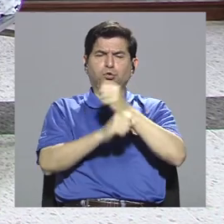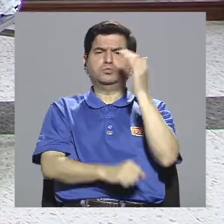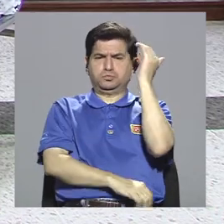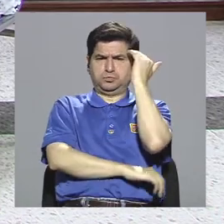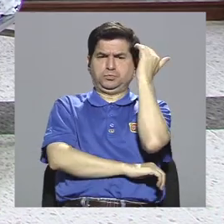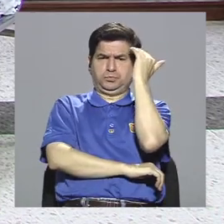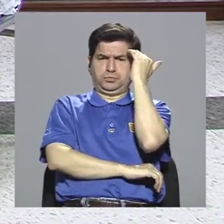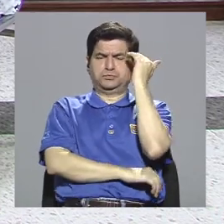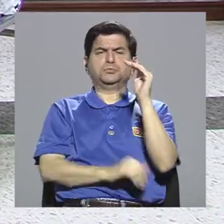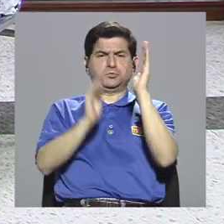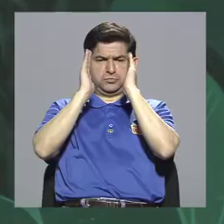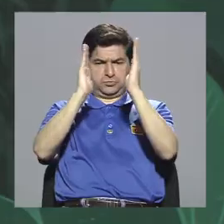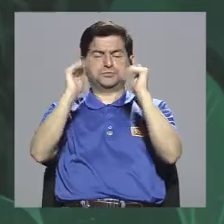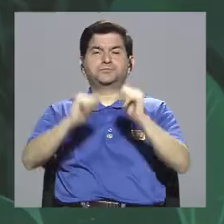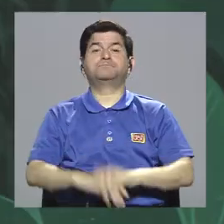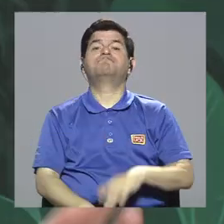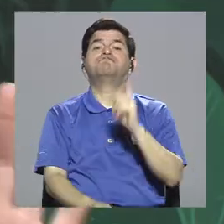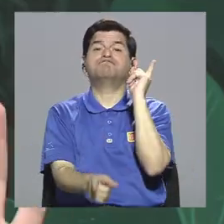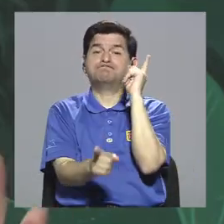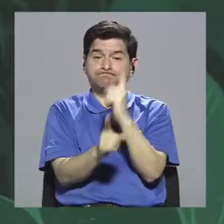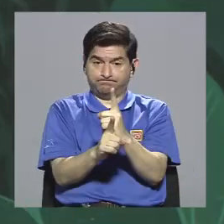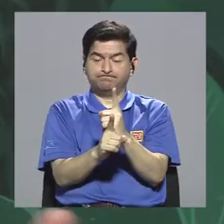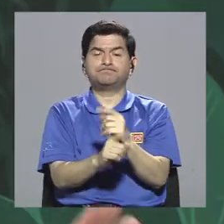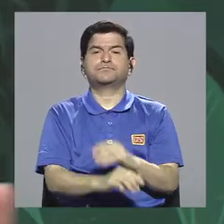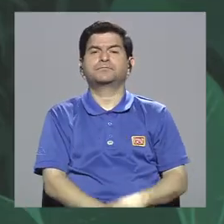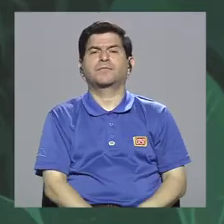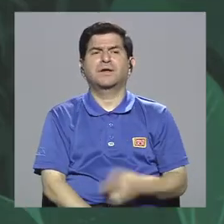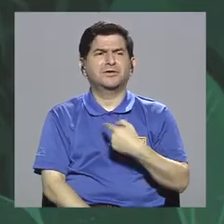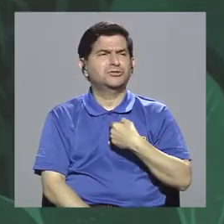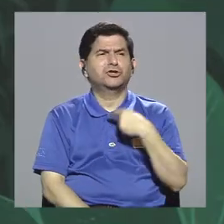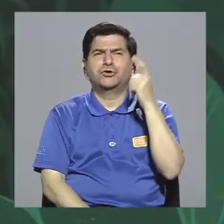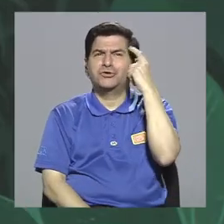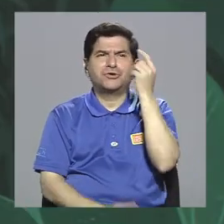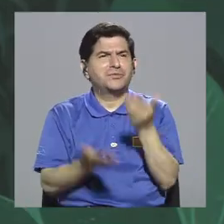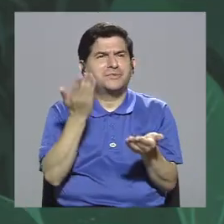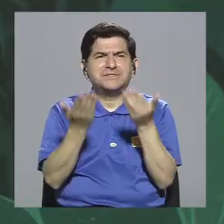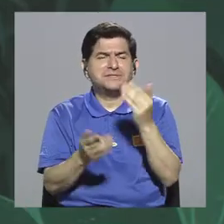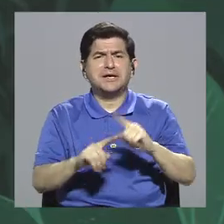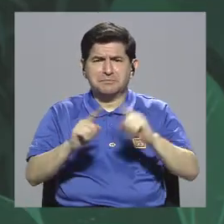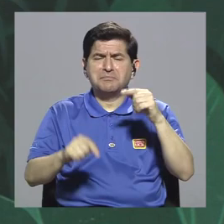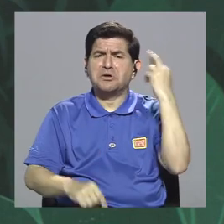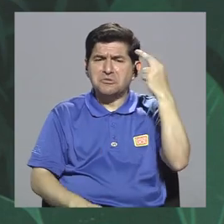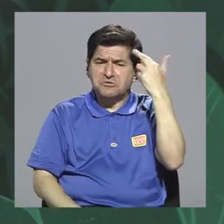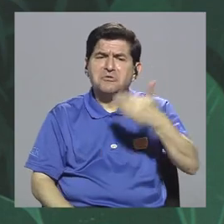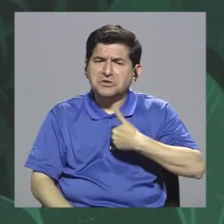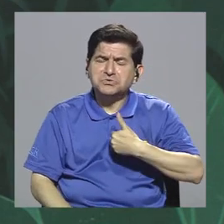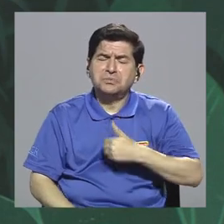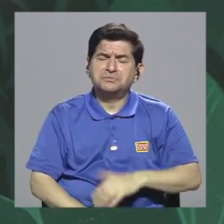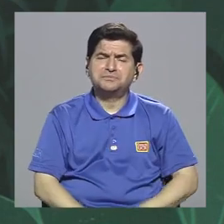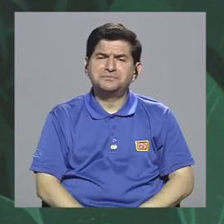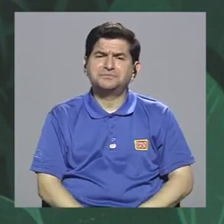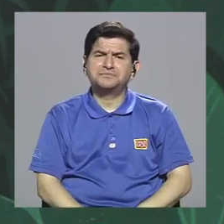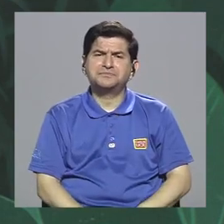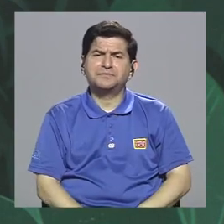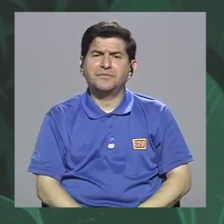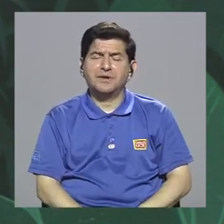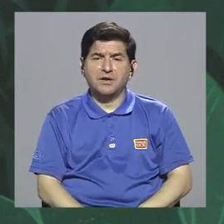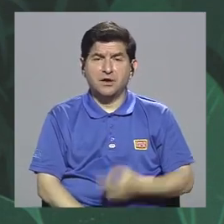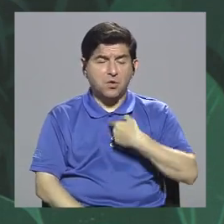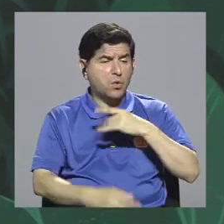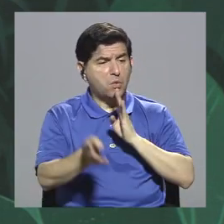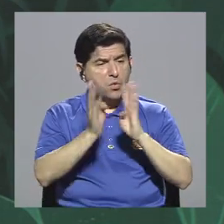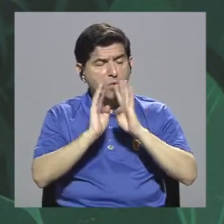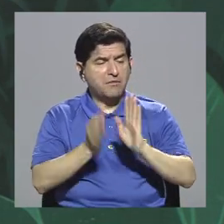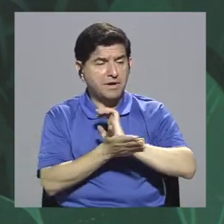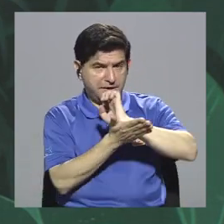los escuchamos. Exactamente. Yo no lo había pensado en particular, pero tenés mucha razón, en el sentido de que cuando estemos hablando de